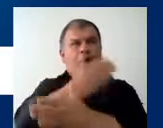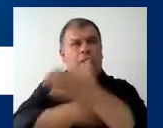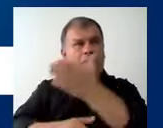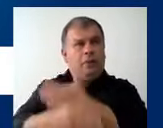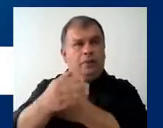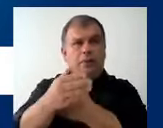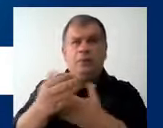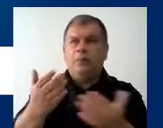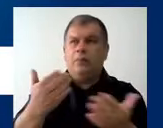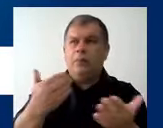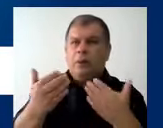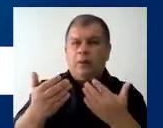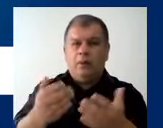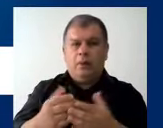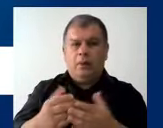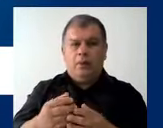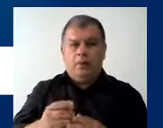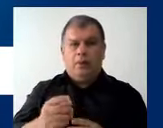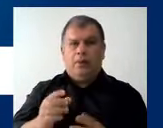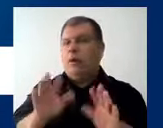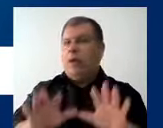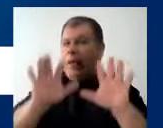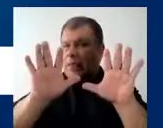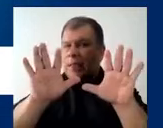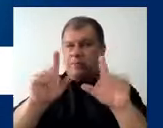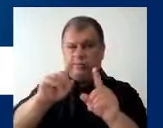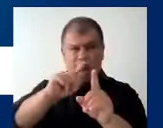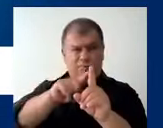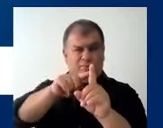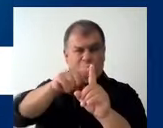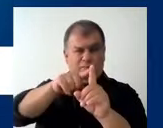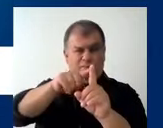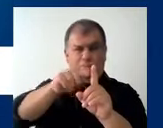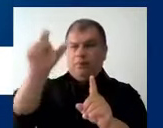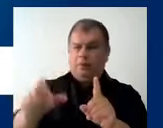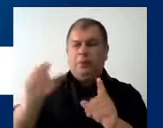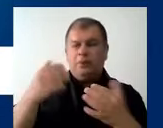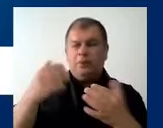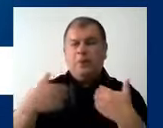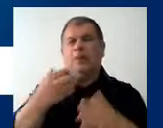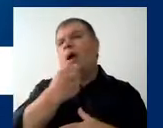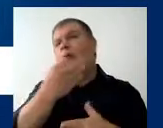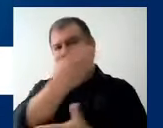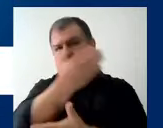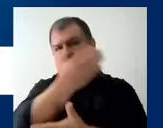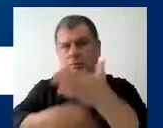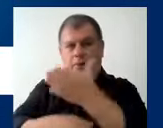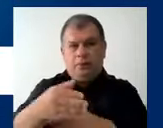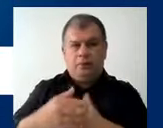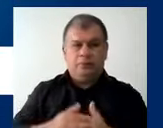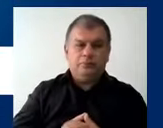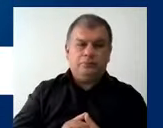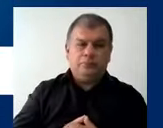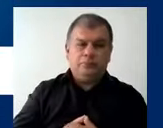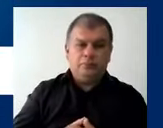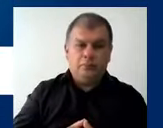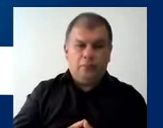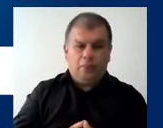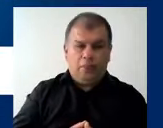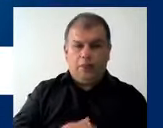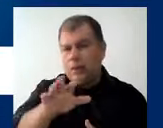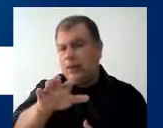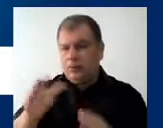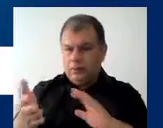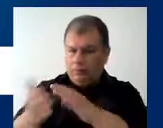hablando de 1 de cada 10 peruanos tienen alguna discapacidad. Entre